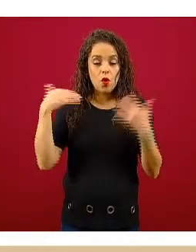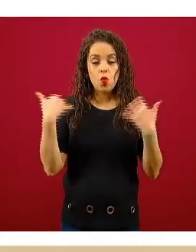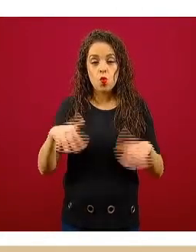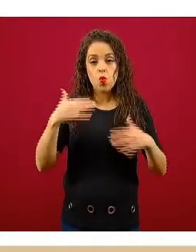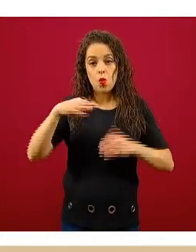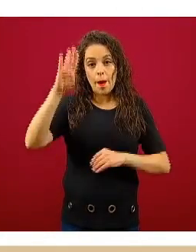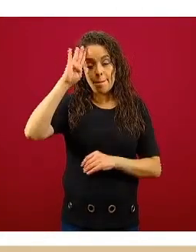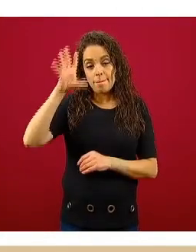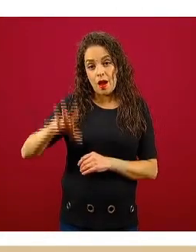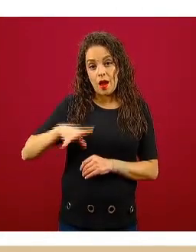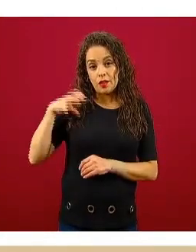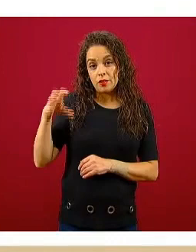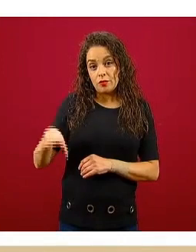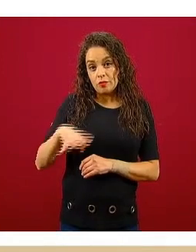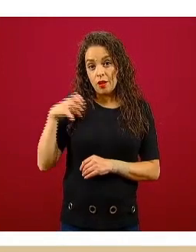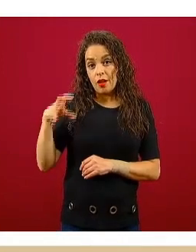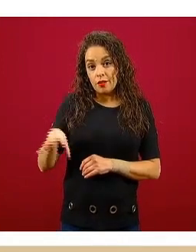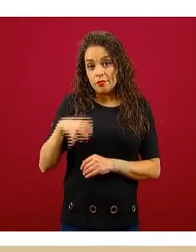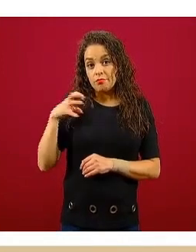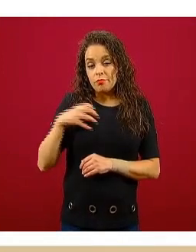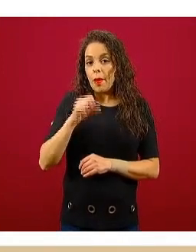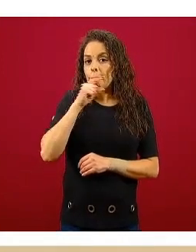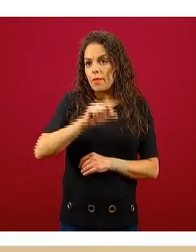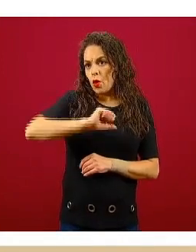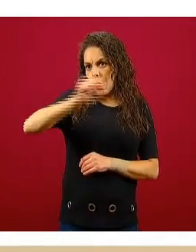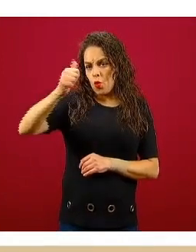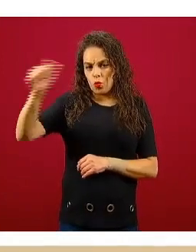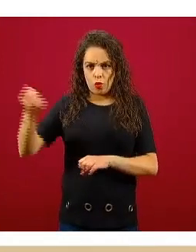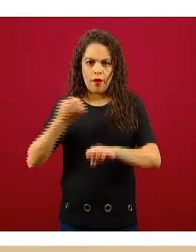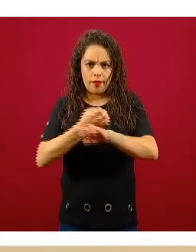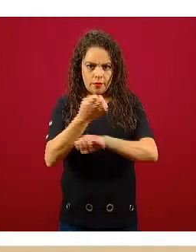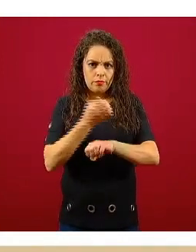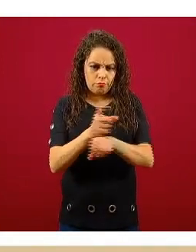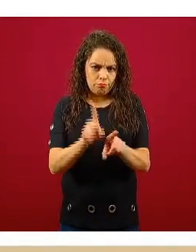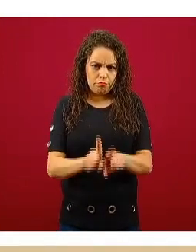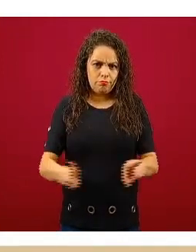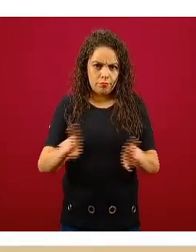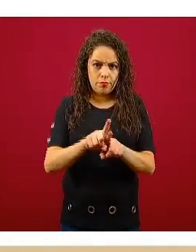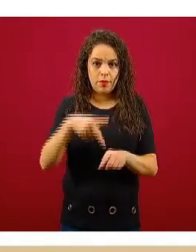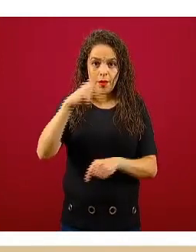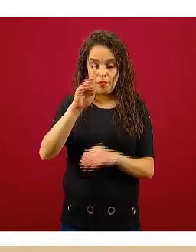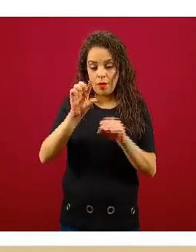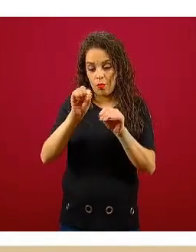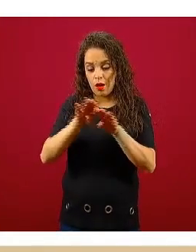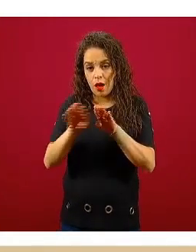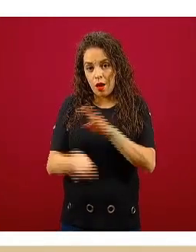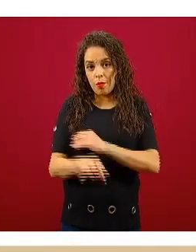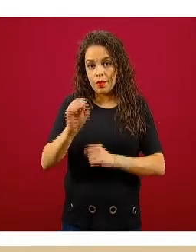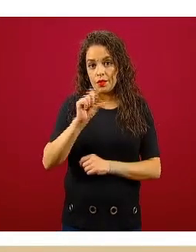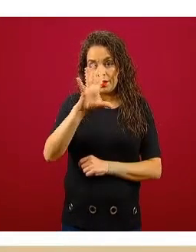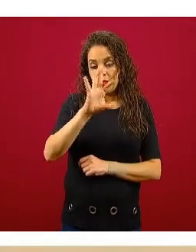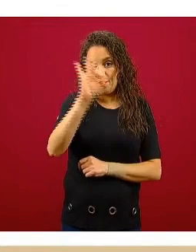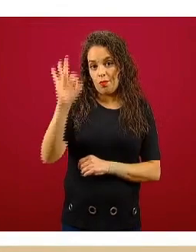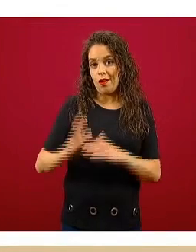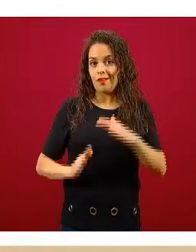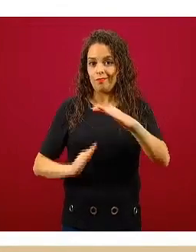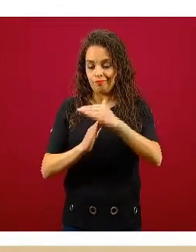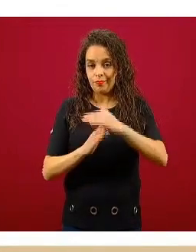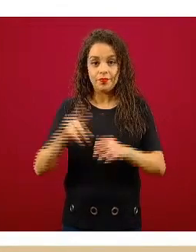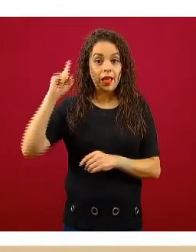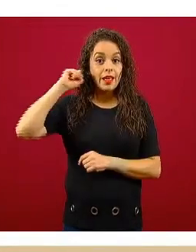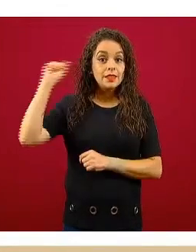esfuerzo bastante importante también, al igual que en otros estados, están por debajo de la meta del 65%.